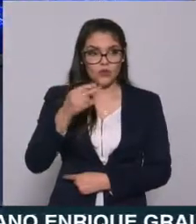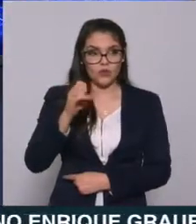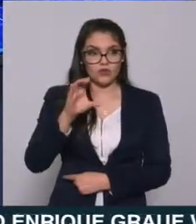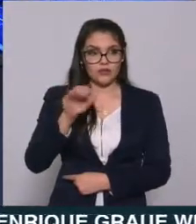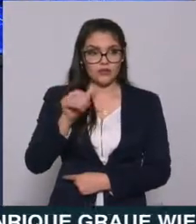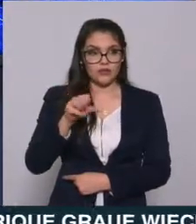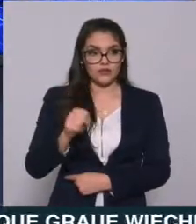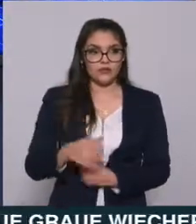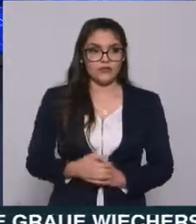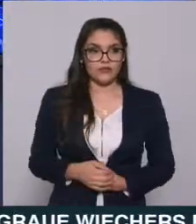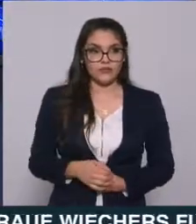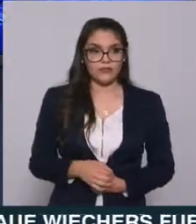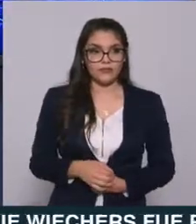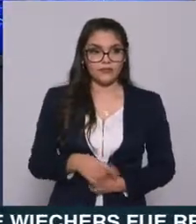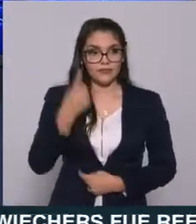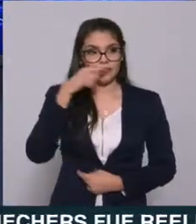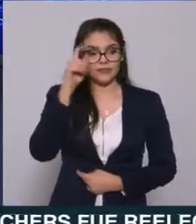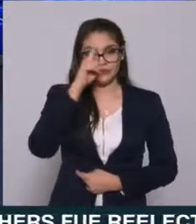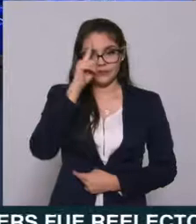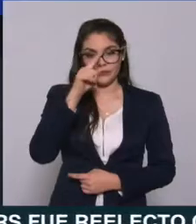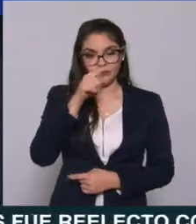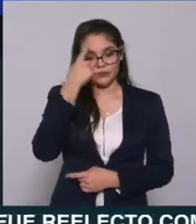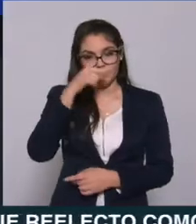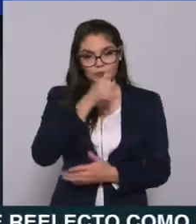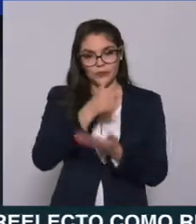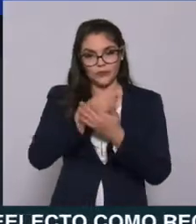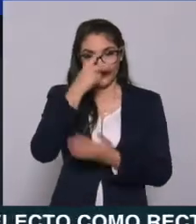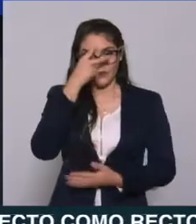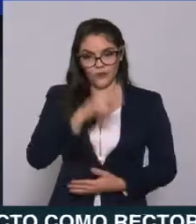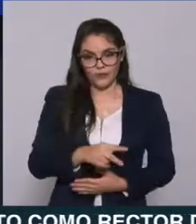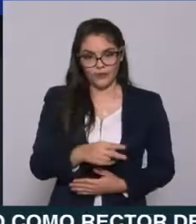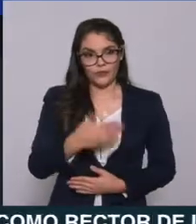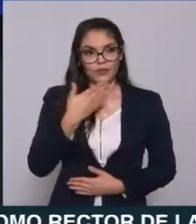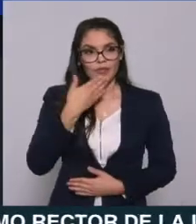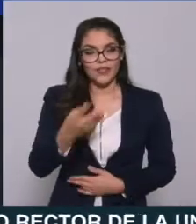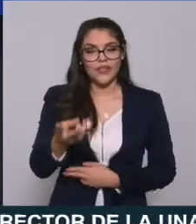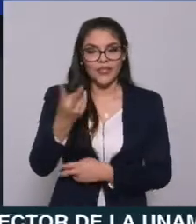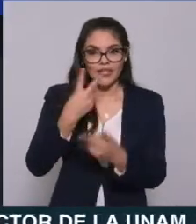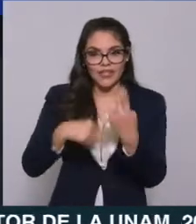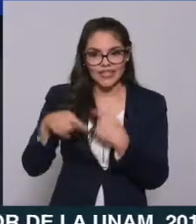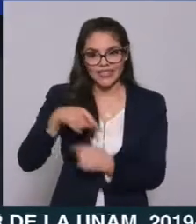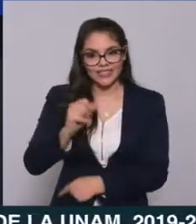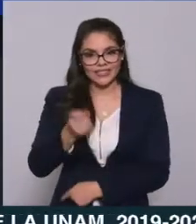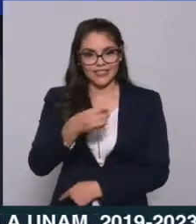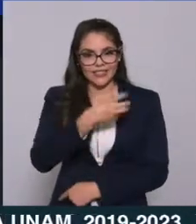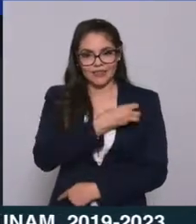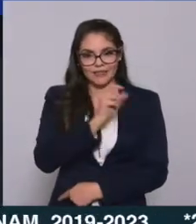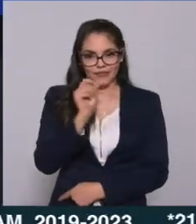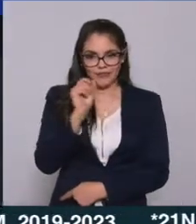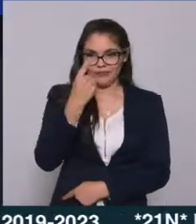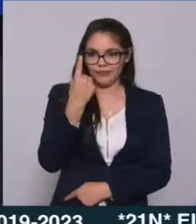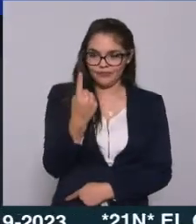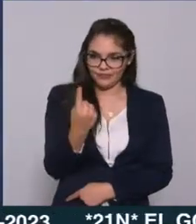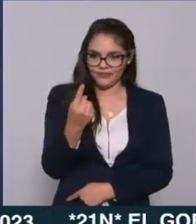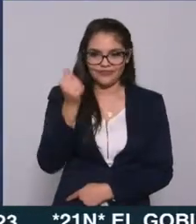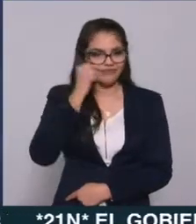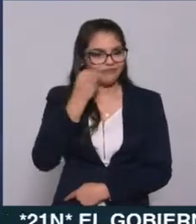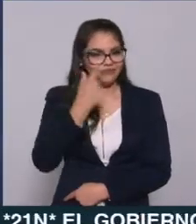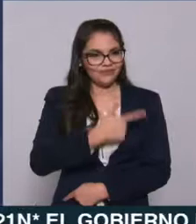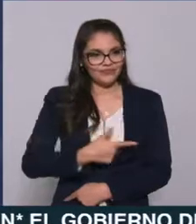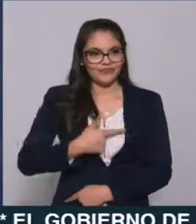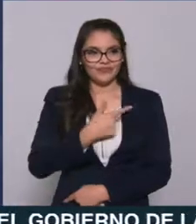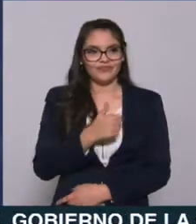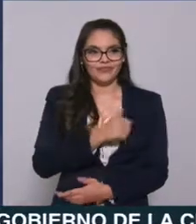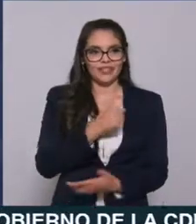Rodríguez, consejero electoral de la Ciudad de México. Mauricio, bienvenido a Capital 21, una vez más un gusto saludarte. Como siempre, un gusto estar con